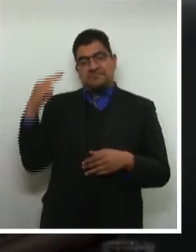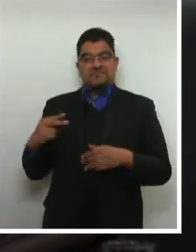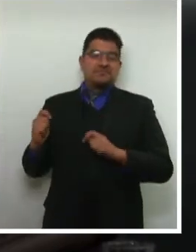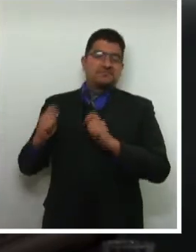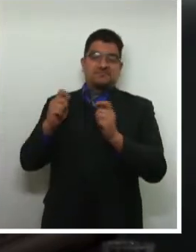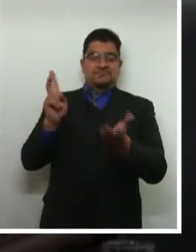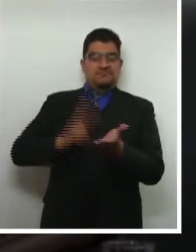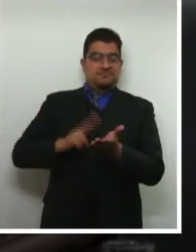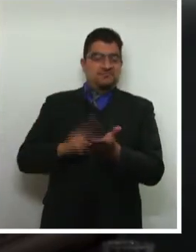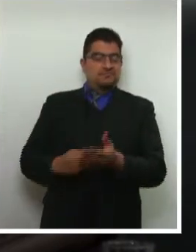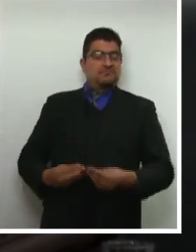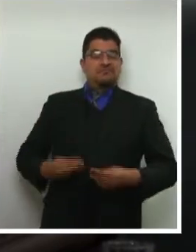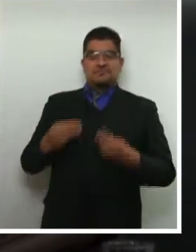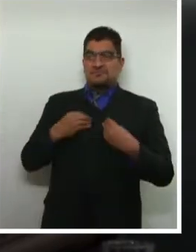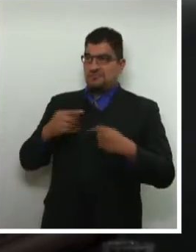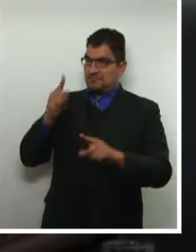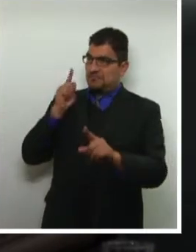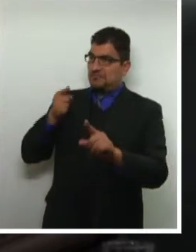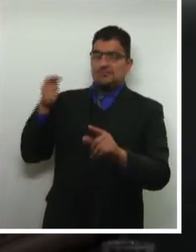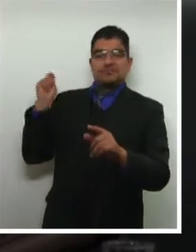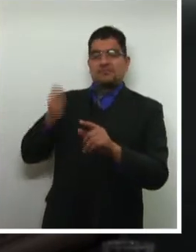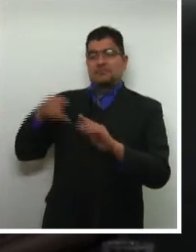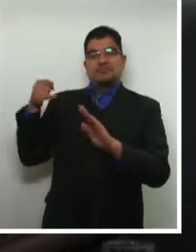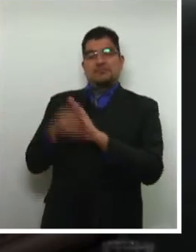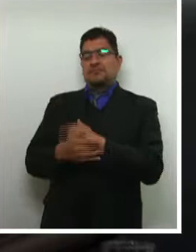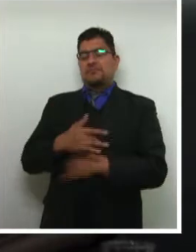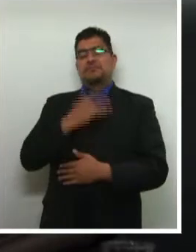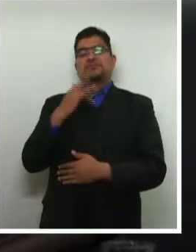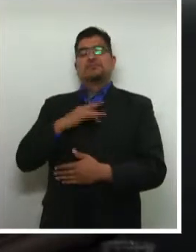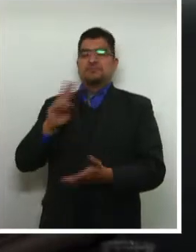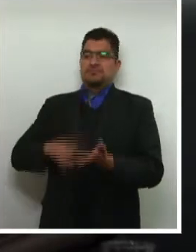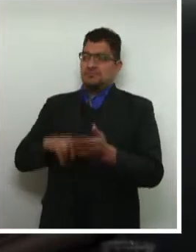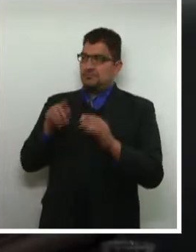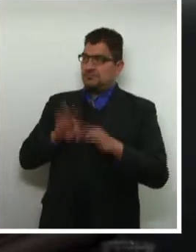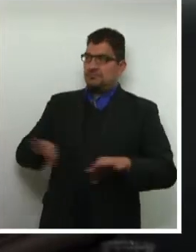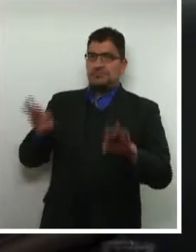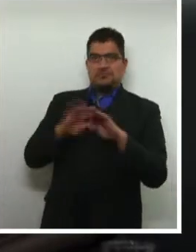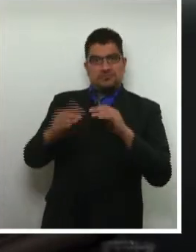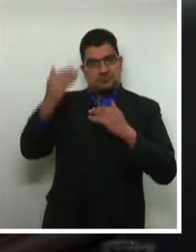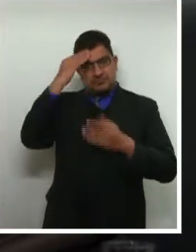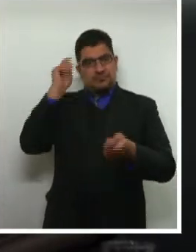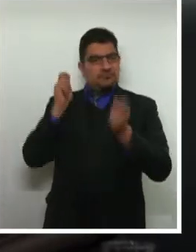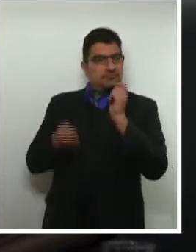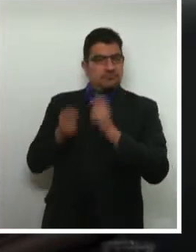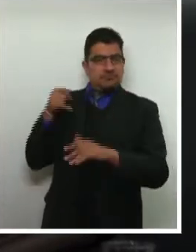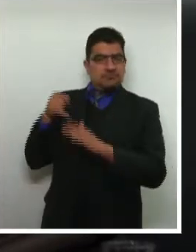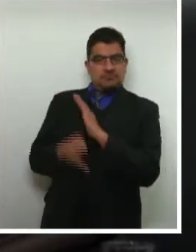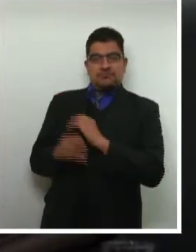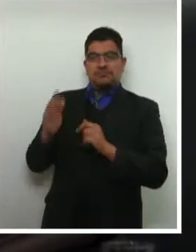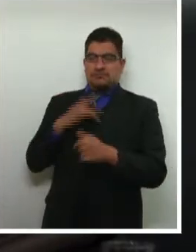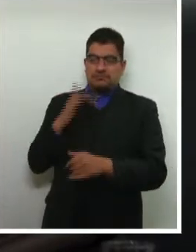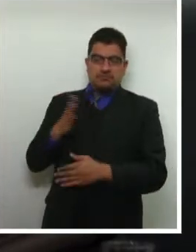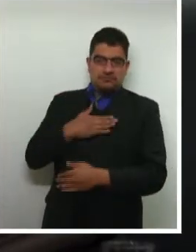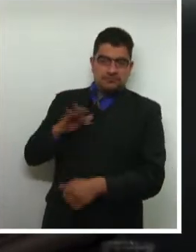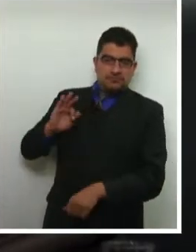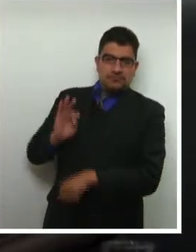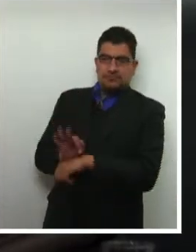dota de valor, de sentido. Es nuestro deber conocerlo, identificarlo, preservarlo,